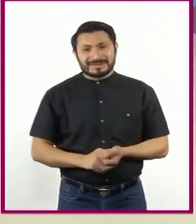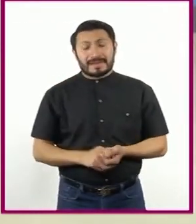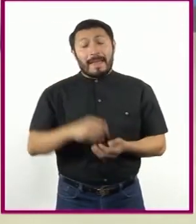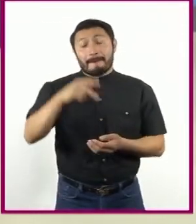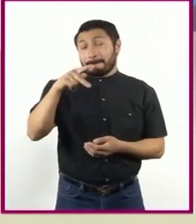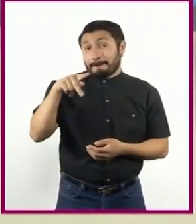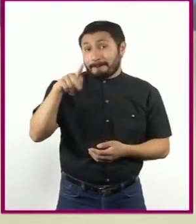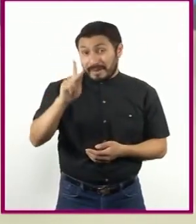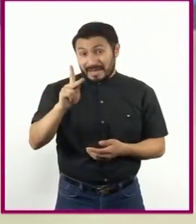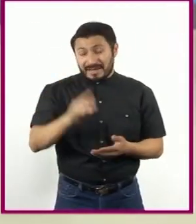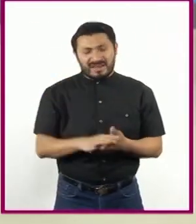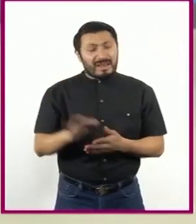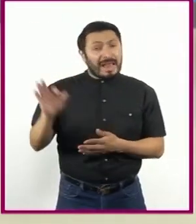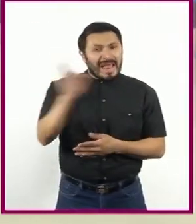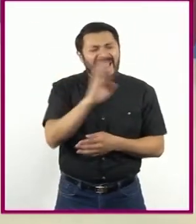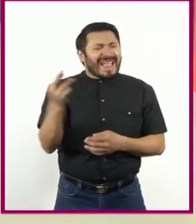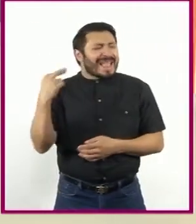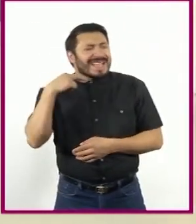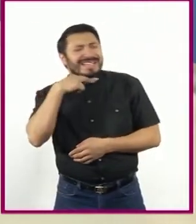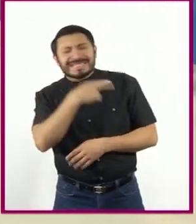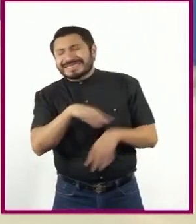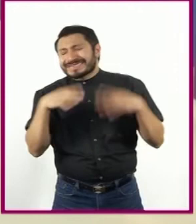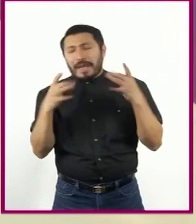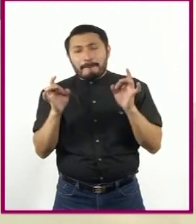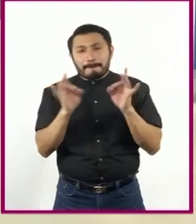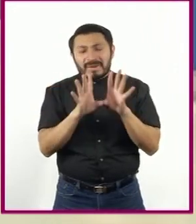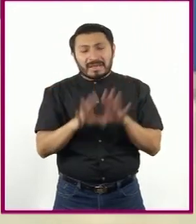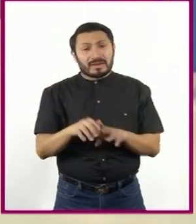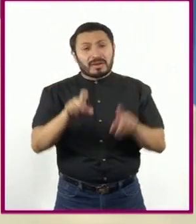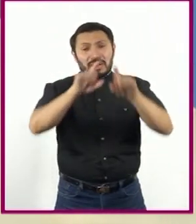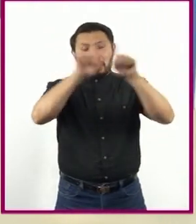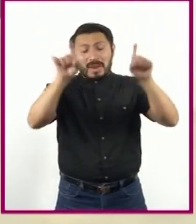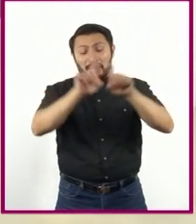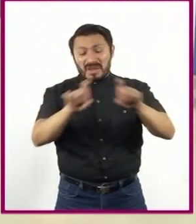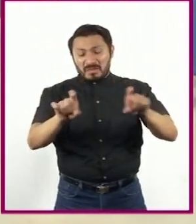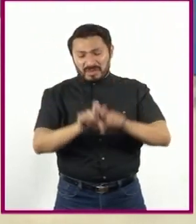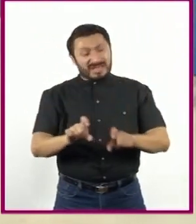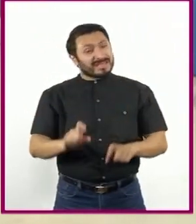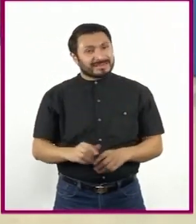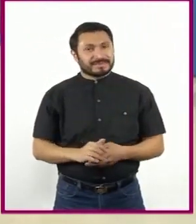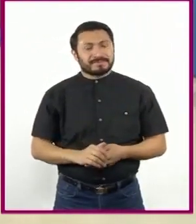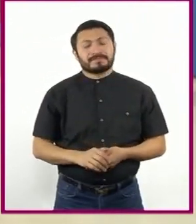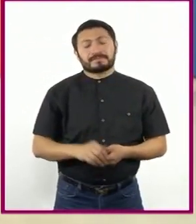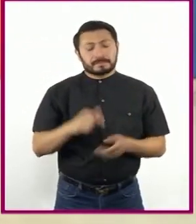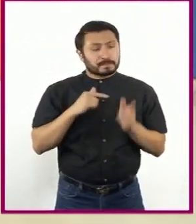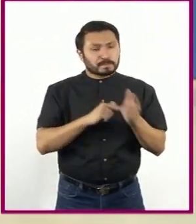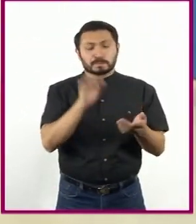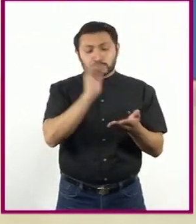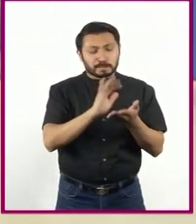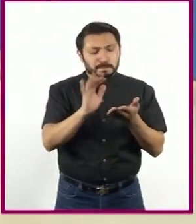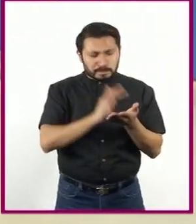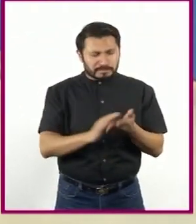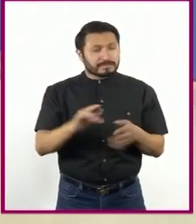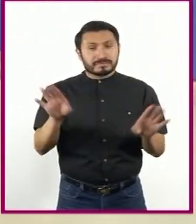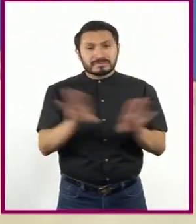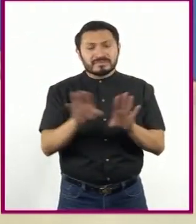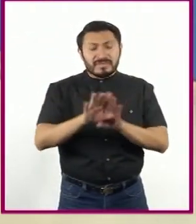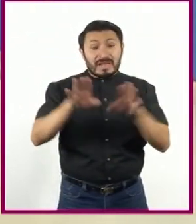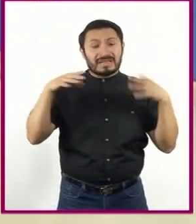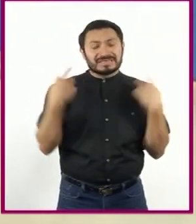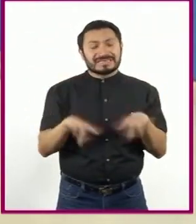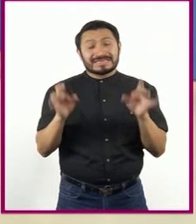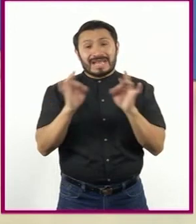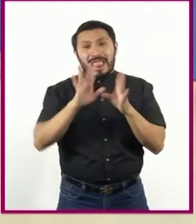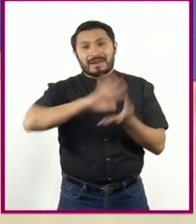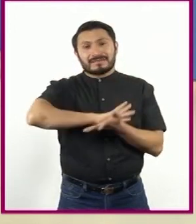Sin embargo, casi inmediatamente, unos párrafos más adelante, la supuesta visión se convierte en todo lo